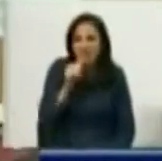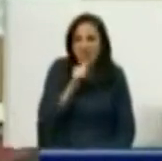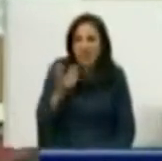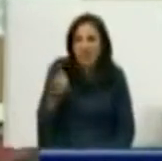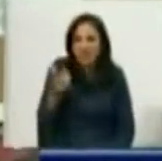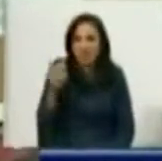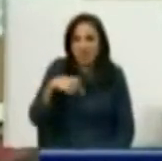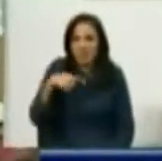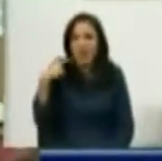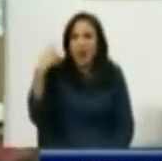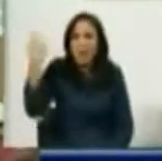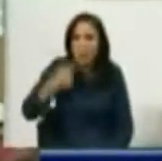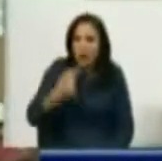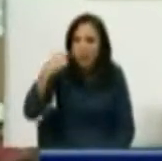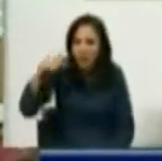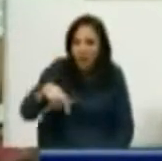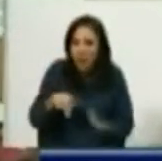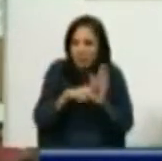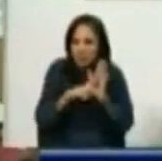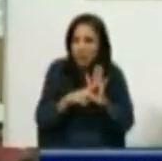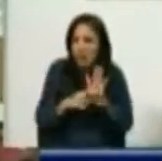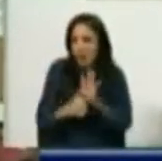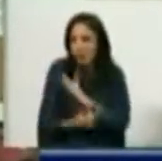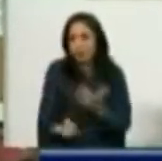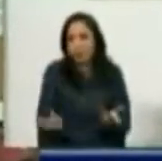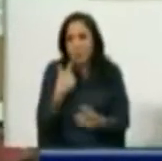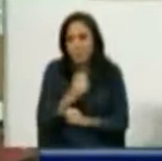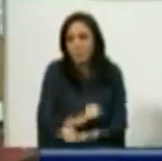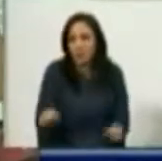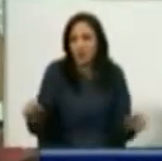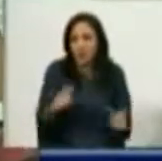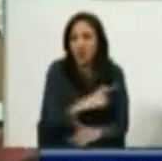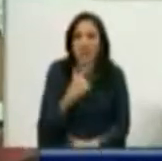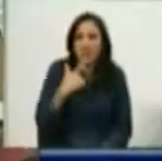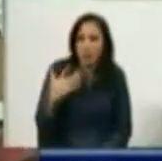carro aquí en el mazo mucha bomba verdad para ese chicle